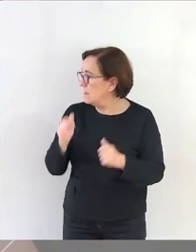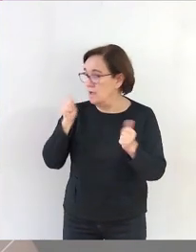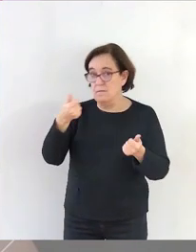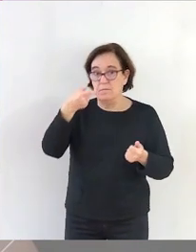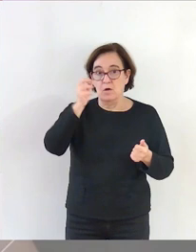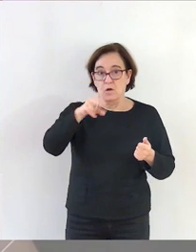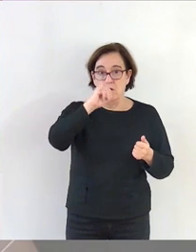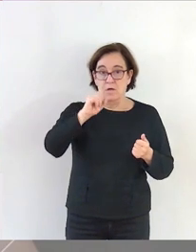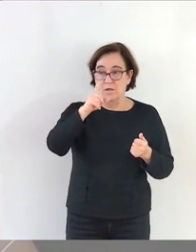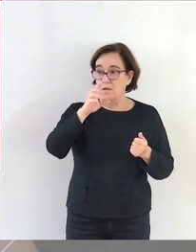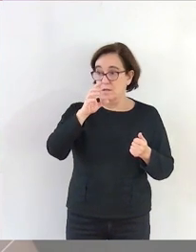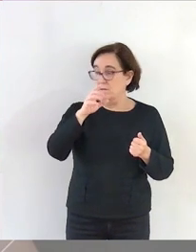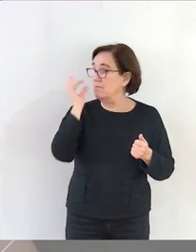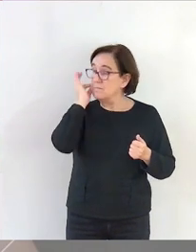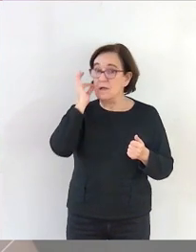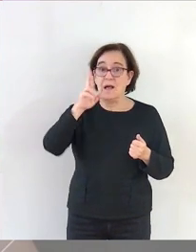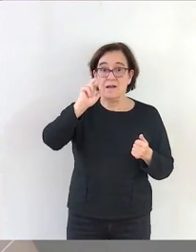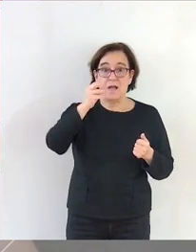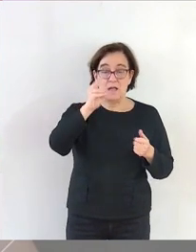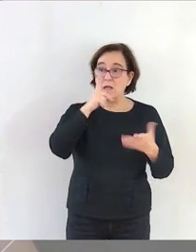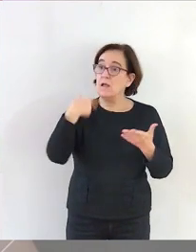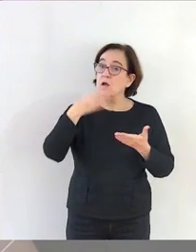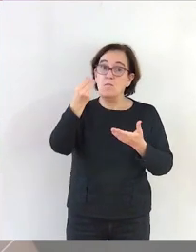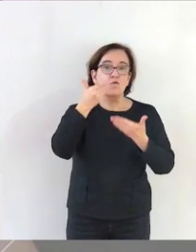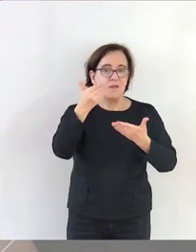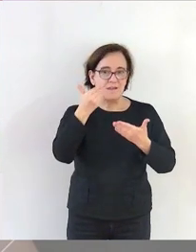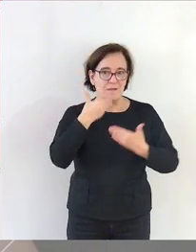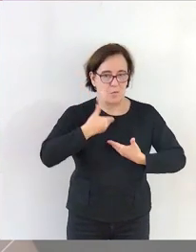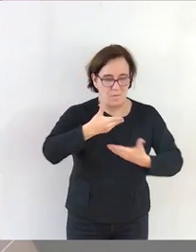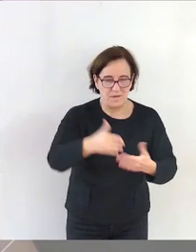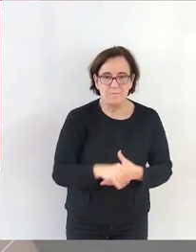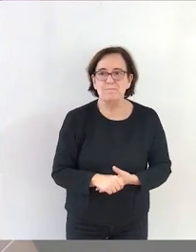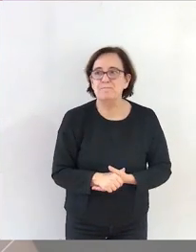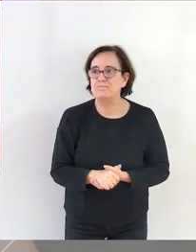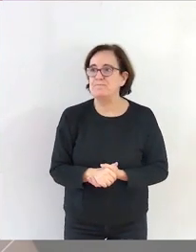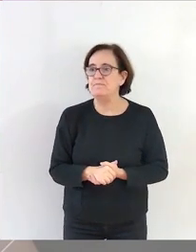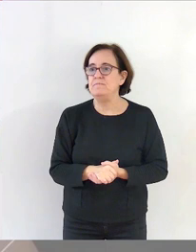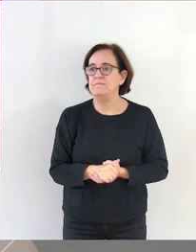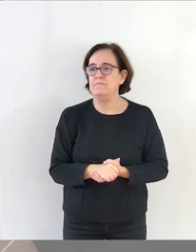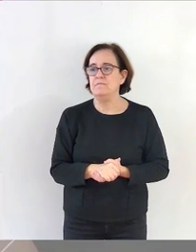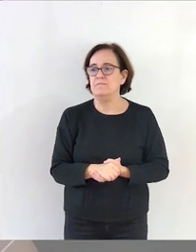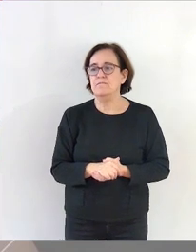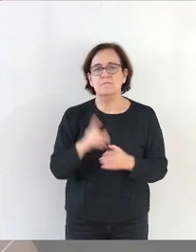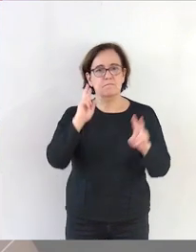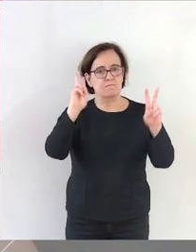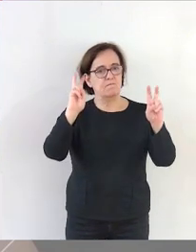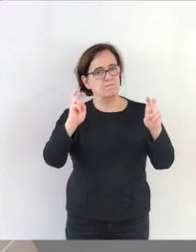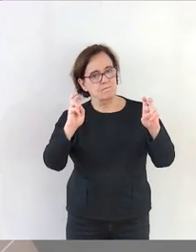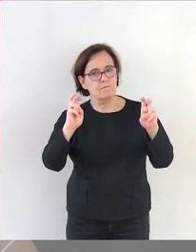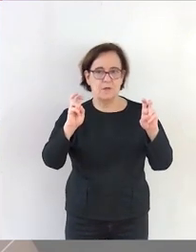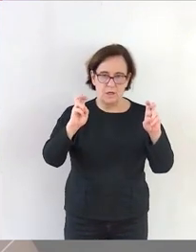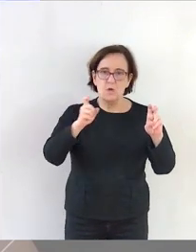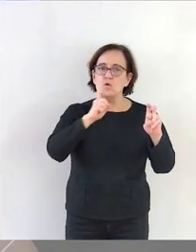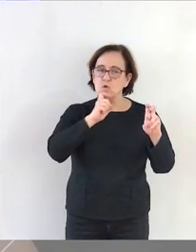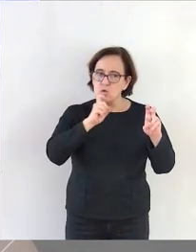pues si queréis empiezo yo bueno primero Muchísimas gracias por la invitación e bueno Y es un es un tema es un fenómeno